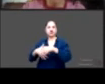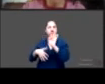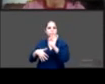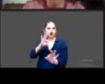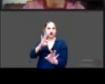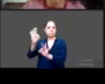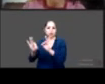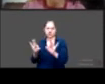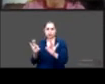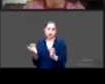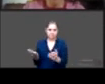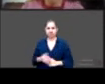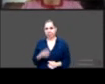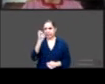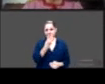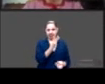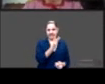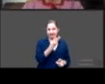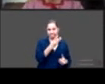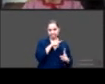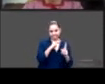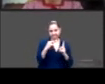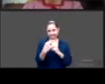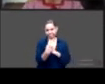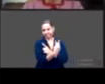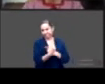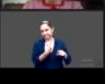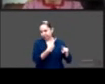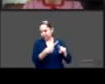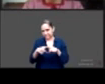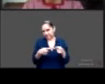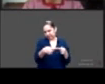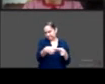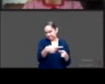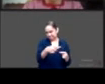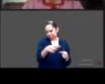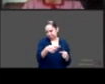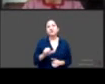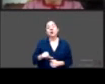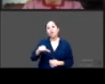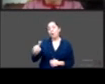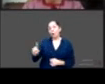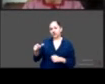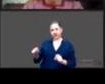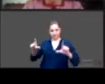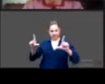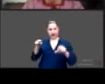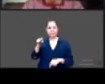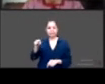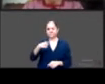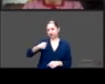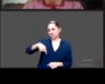adicional de acuerdo con las estimaciones que tenemos en CONAPO con la perspectiva